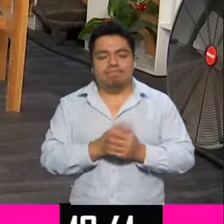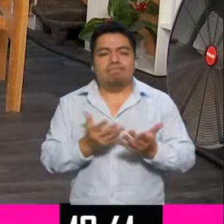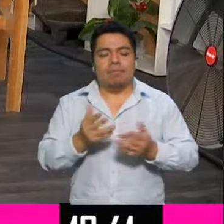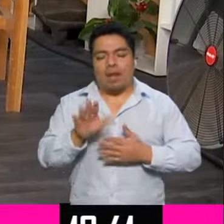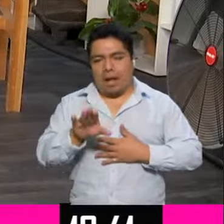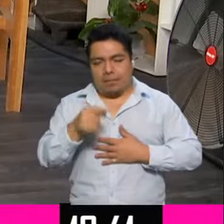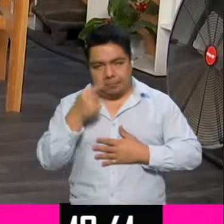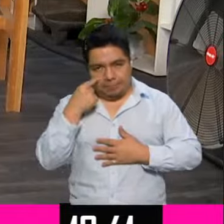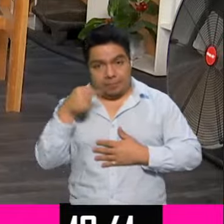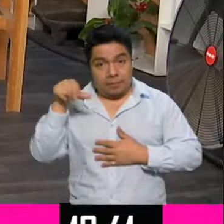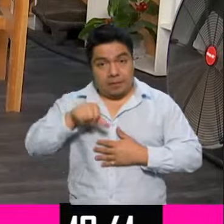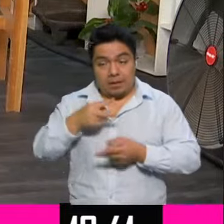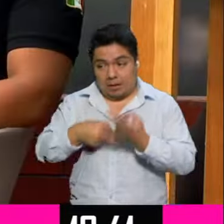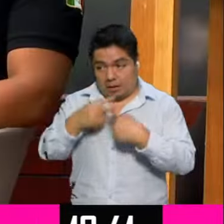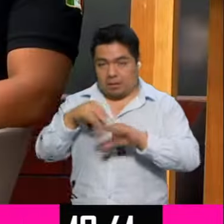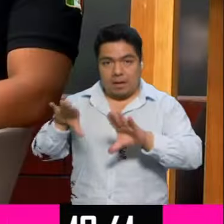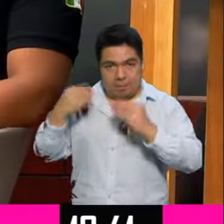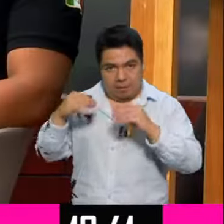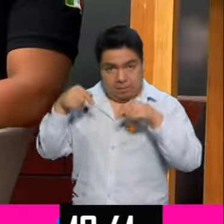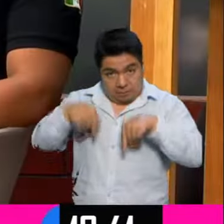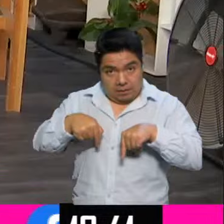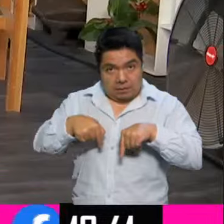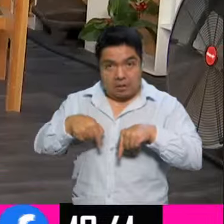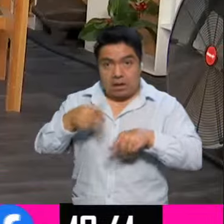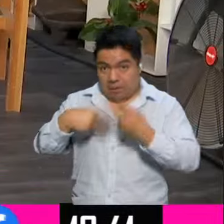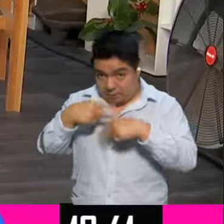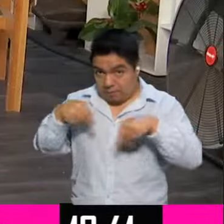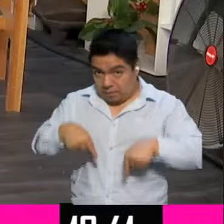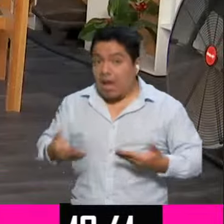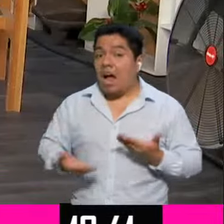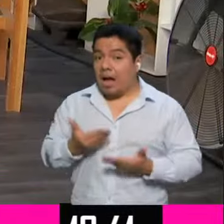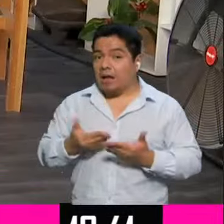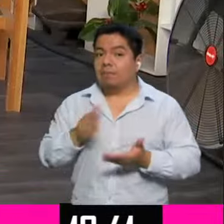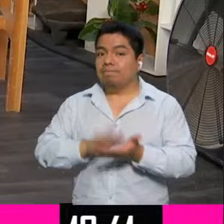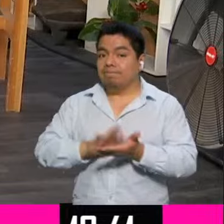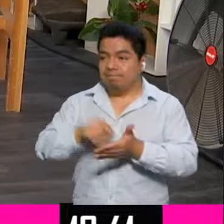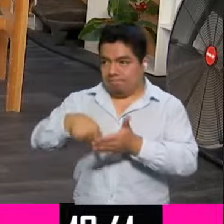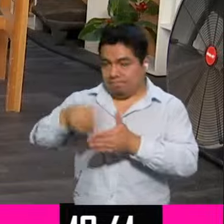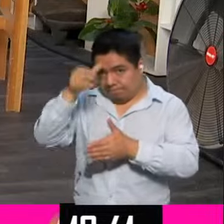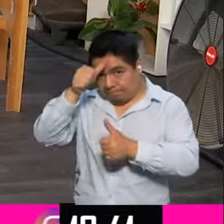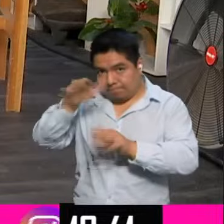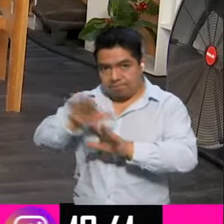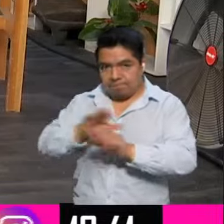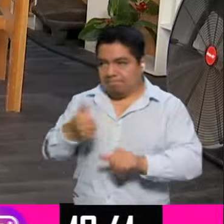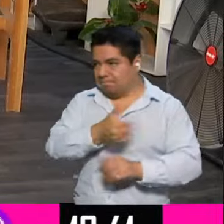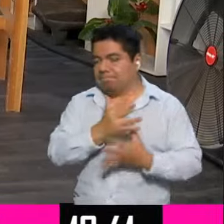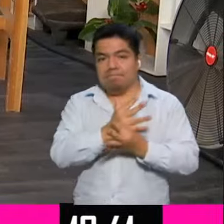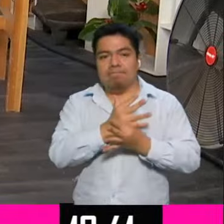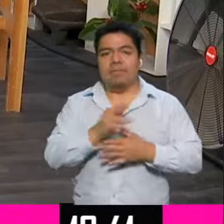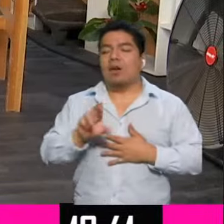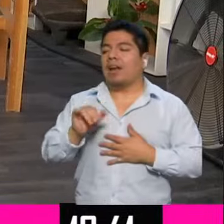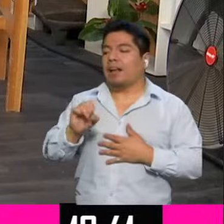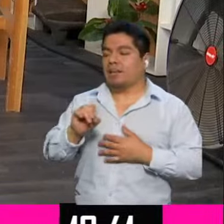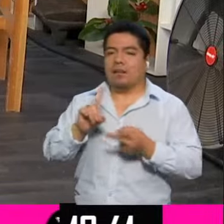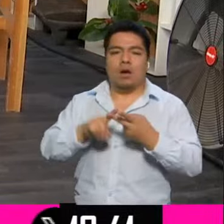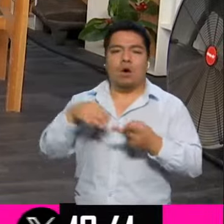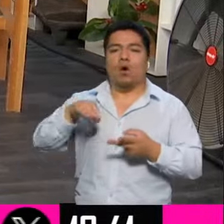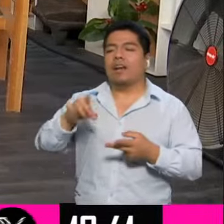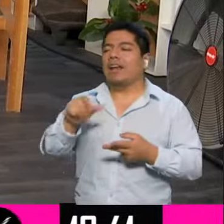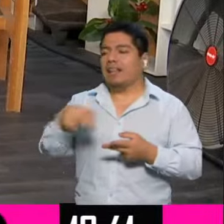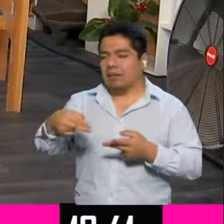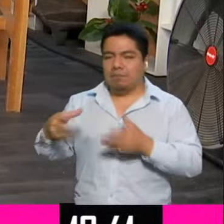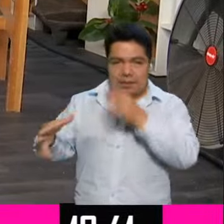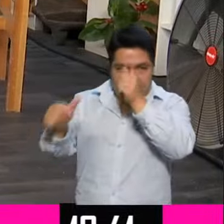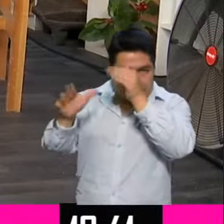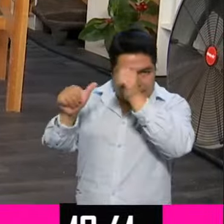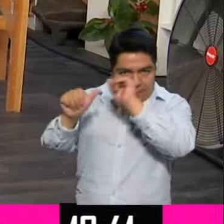sonsacar. Un día vienen y bailan acá. Por supuesto que sí. Ya dijeron eso. Ahorita se quedan de acuerdo con... Ya lo dijo. Con Rayita o con Neidan. Y